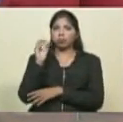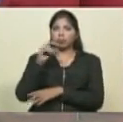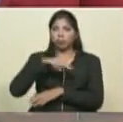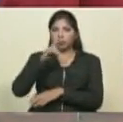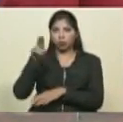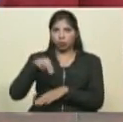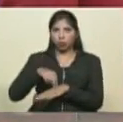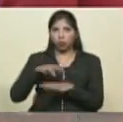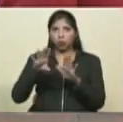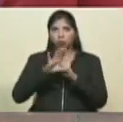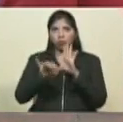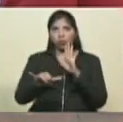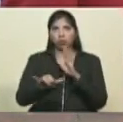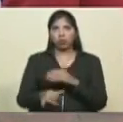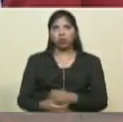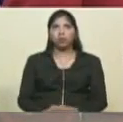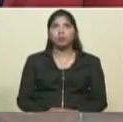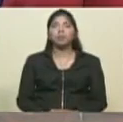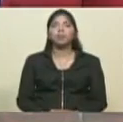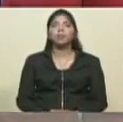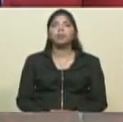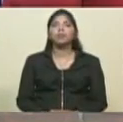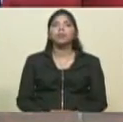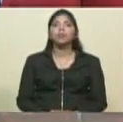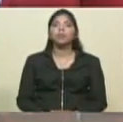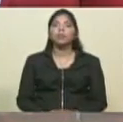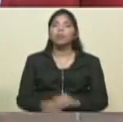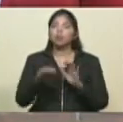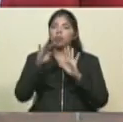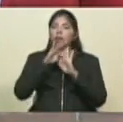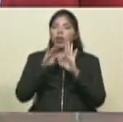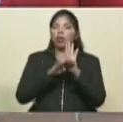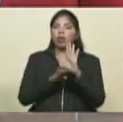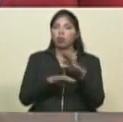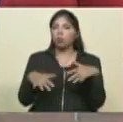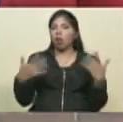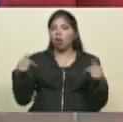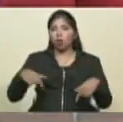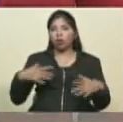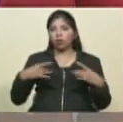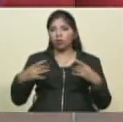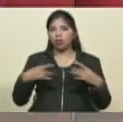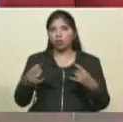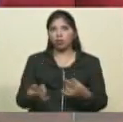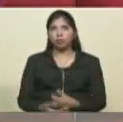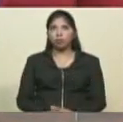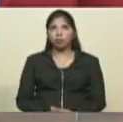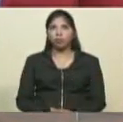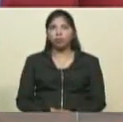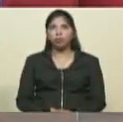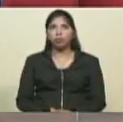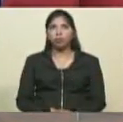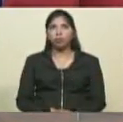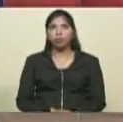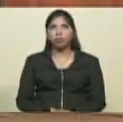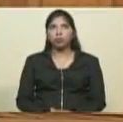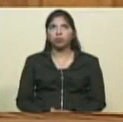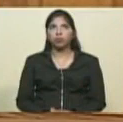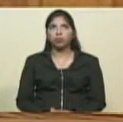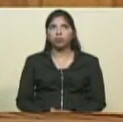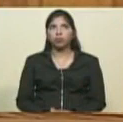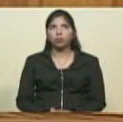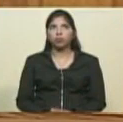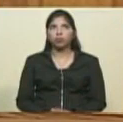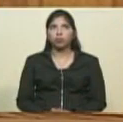Adrubal López Grafe para ofrecernos los detalles de la agenda de este día. Buenas tardes, Adrubal. Constituyente del Cieloína